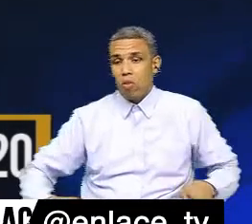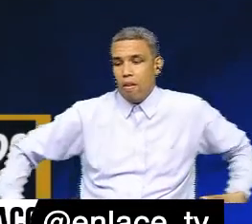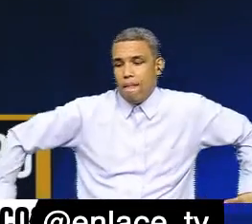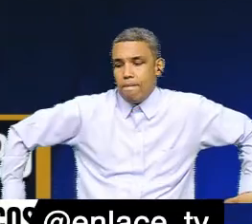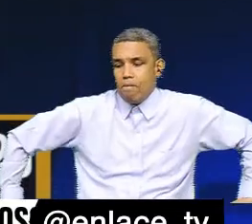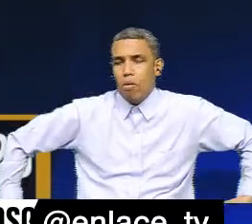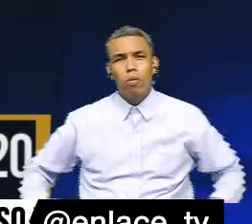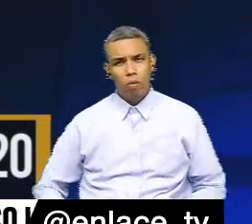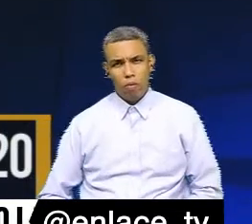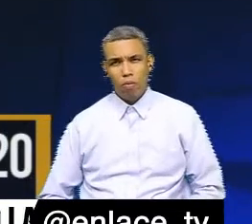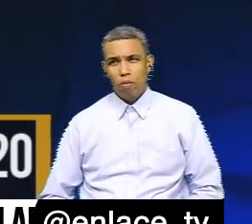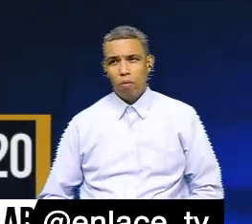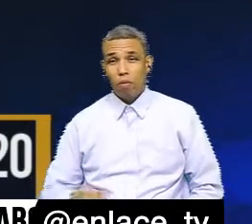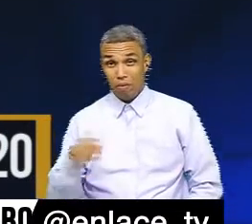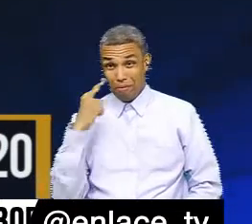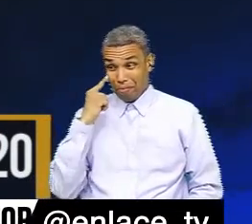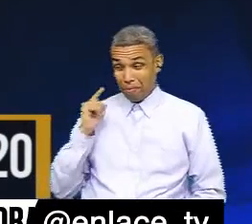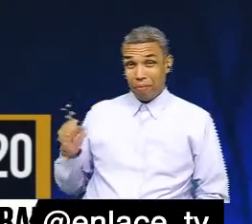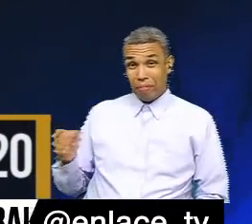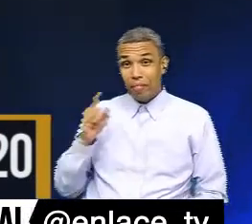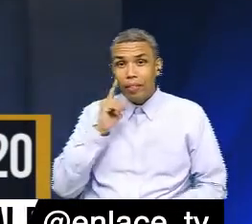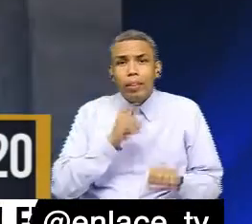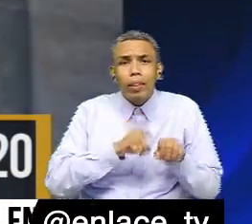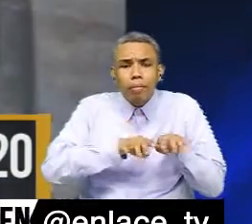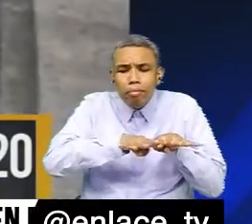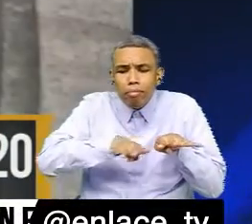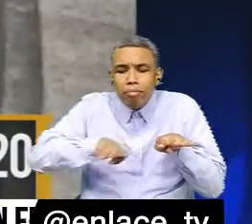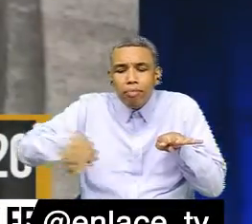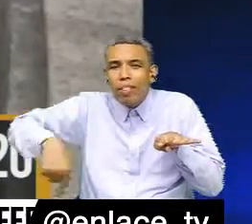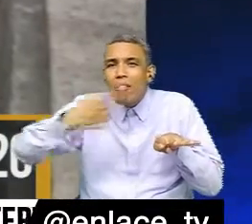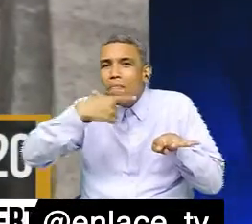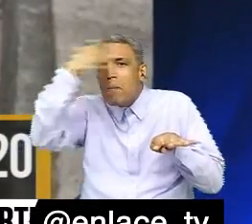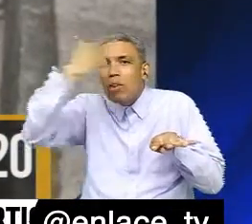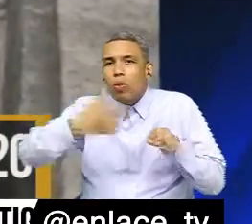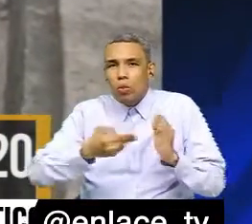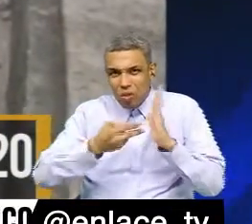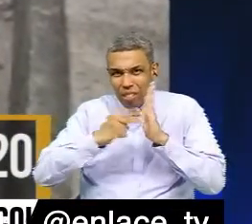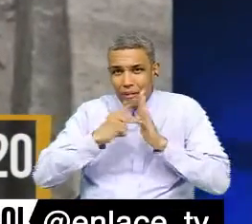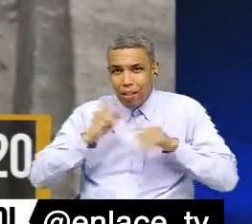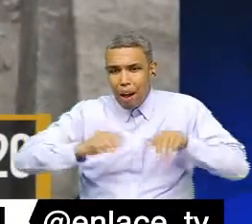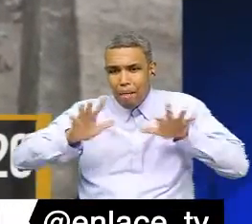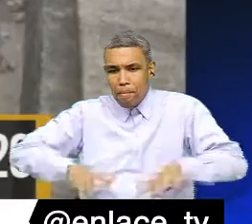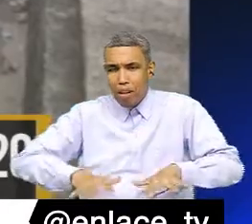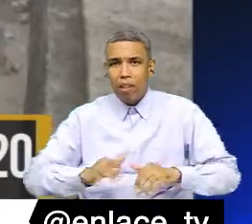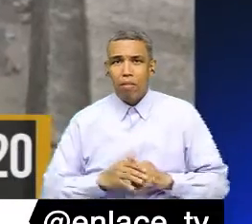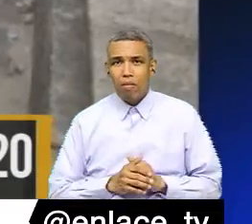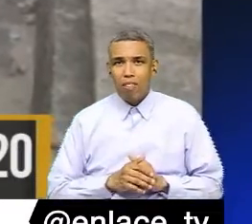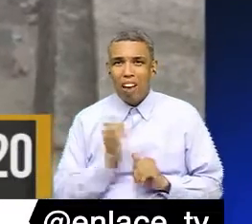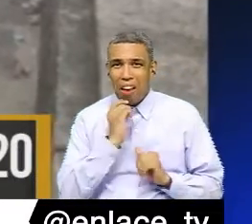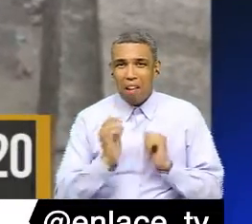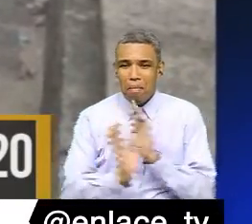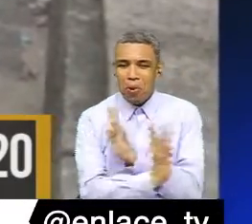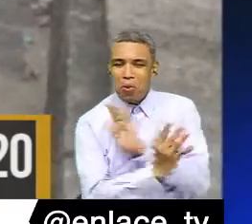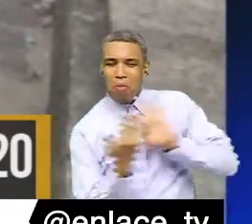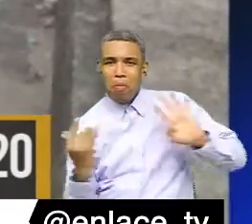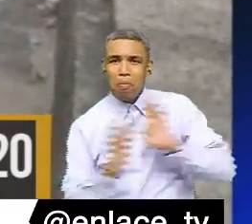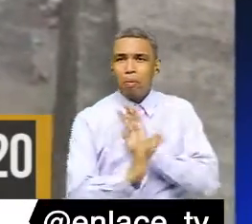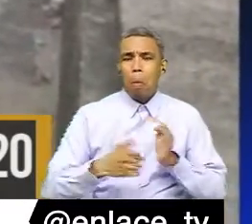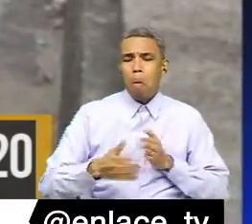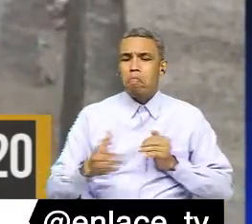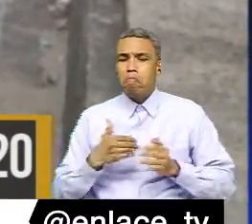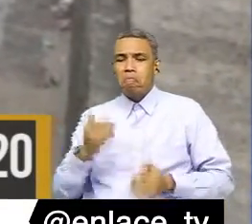respetar la cebra peatonal expone su vida llevando el movimiento de la carretilla de la obra en construcción en una vía de gran tráfico